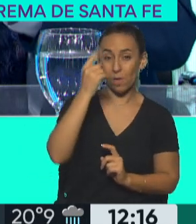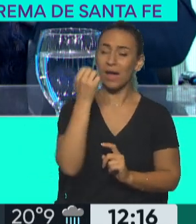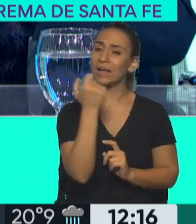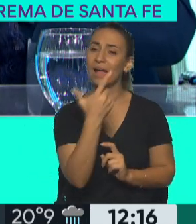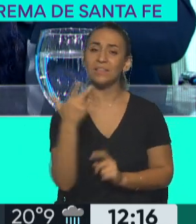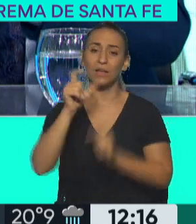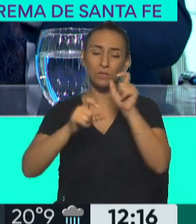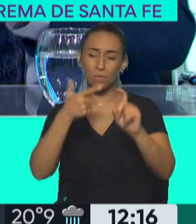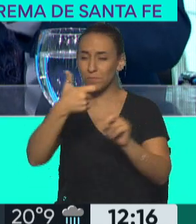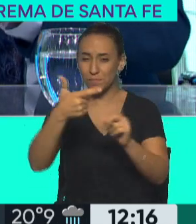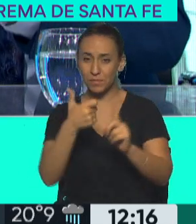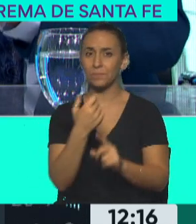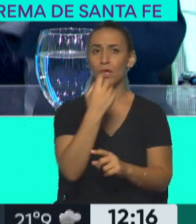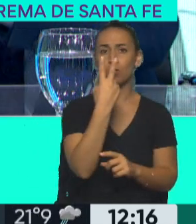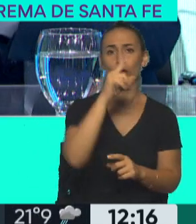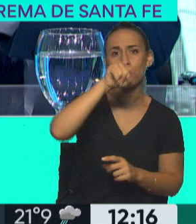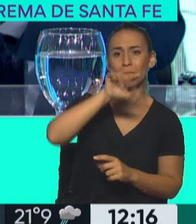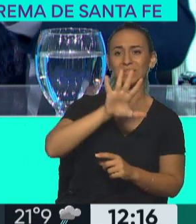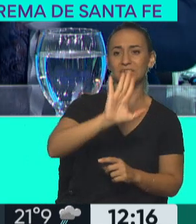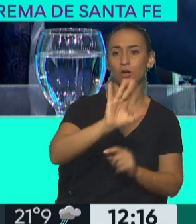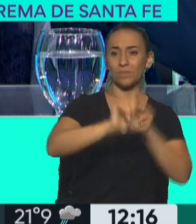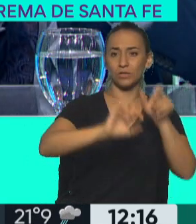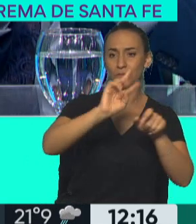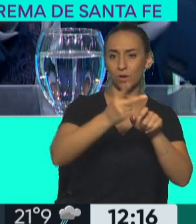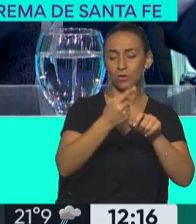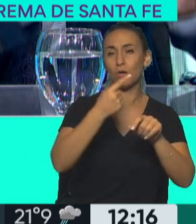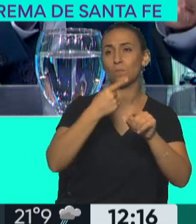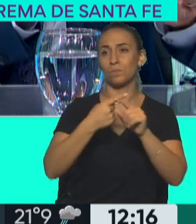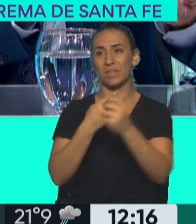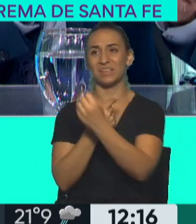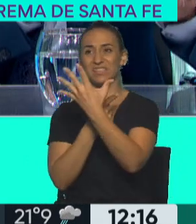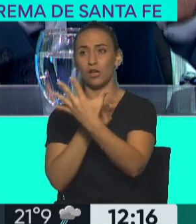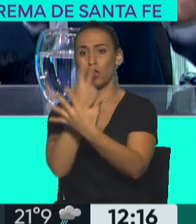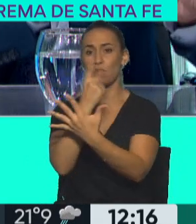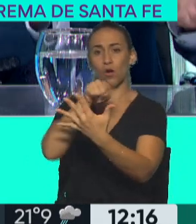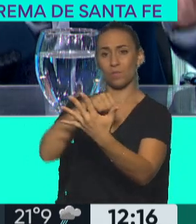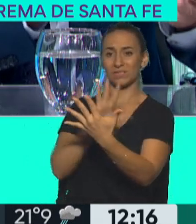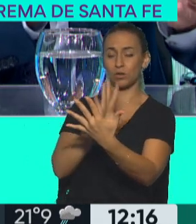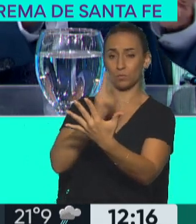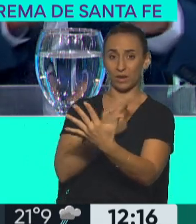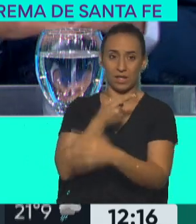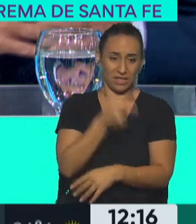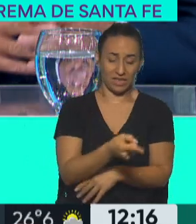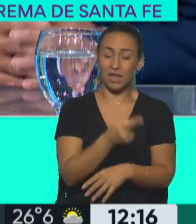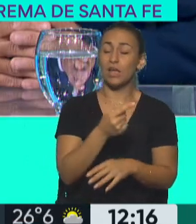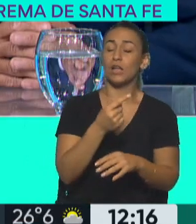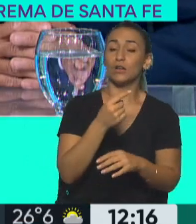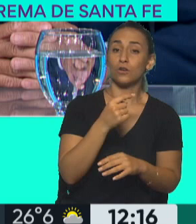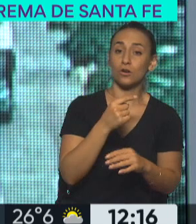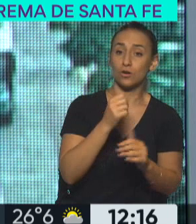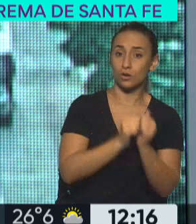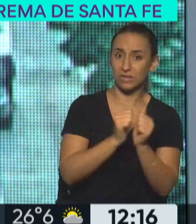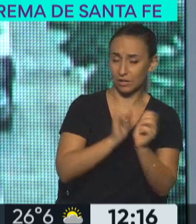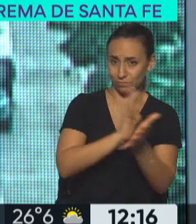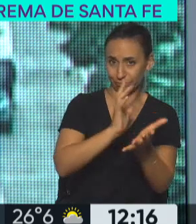de 2,5 muertos cada 100.000 habitantes y en Rosario tenemos 22,6 muertos cada 100.000 habitantes. Ahora,